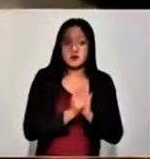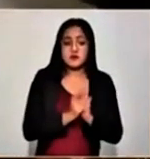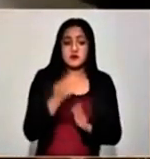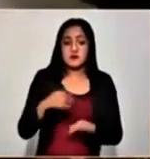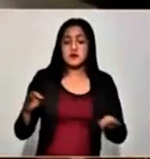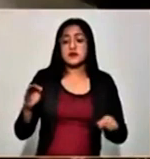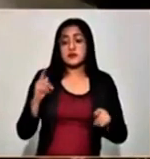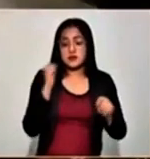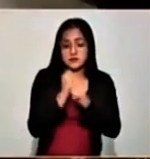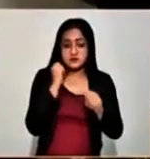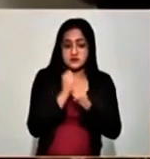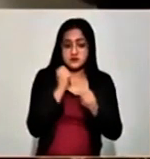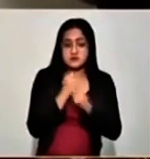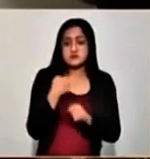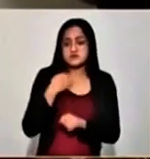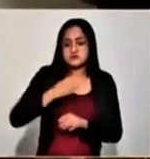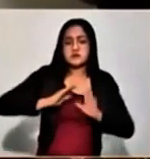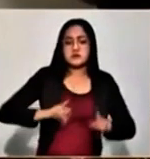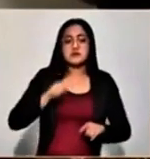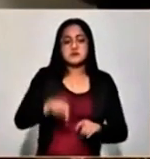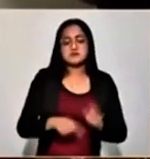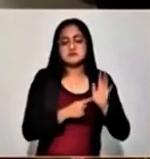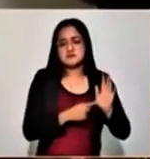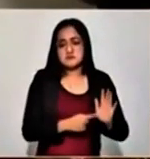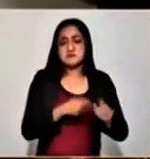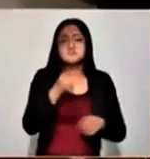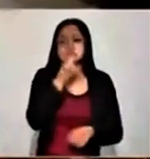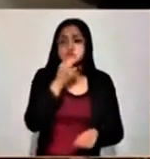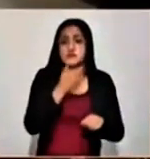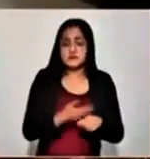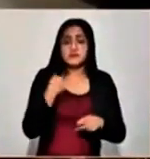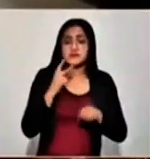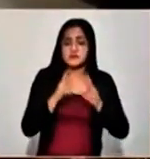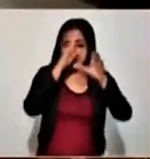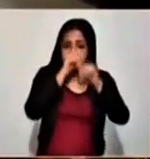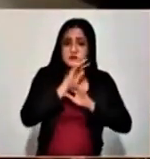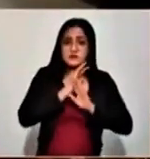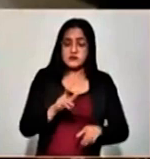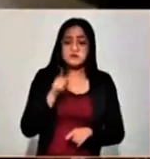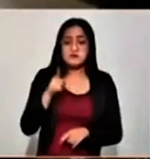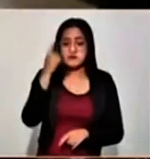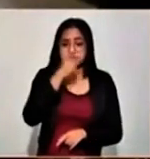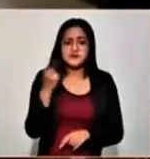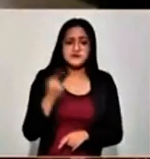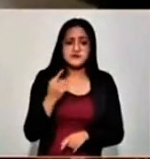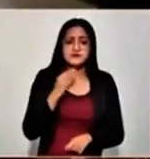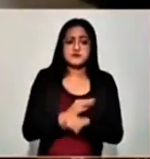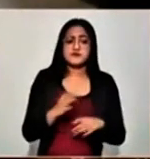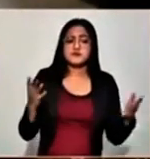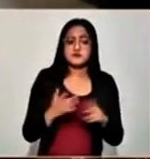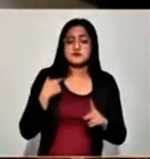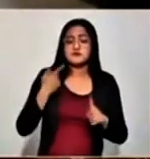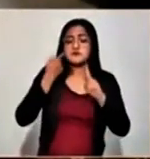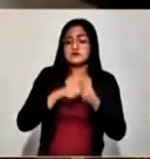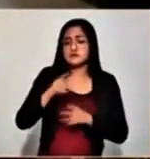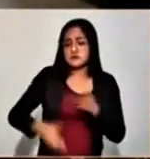transporte nosotros. Y he hablado con la secretaria de transporte para que me haga una